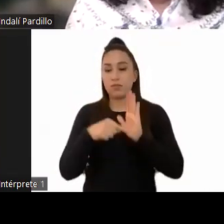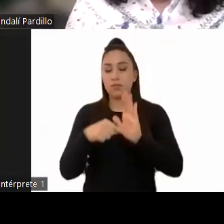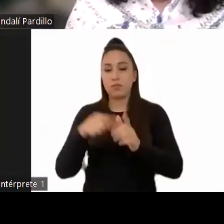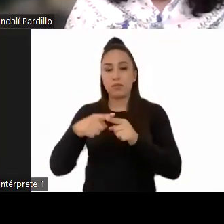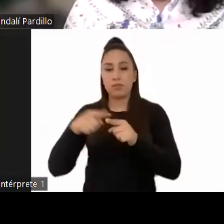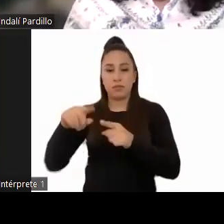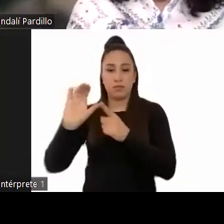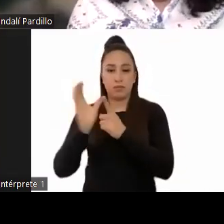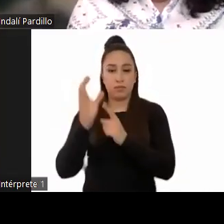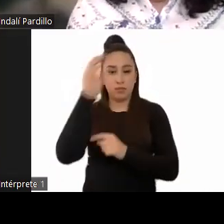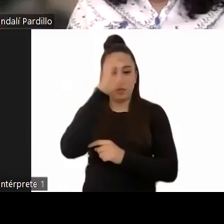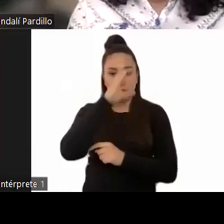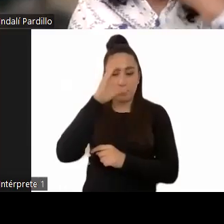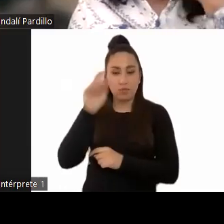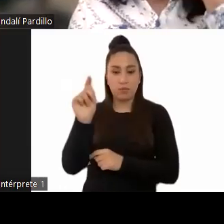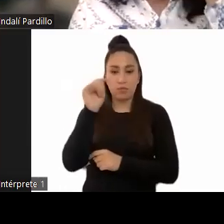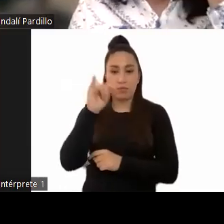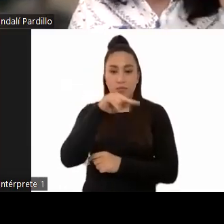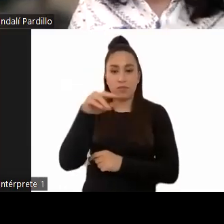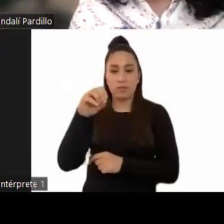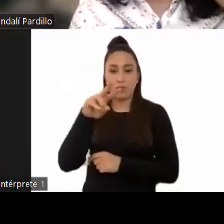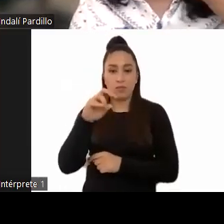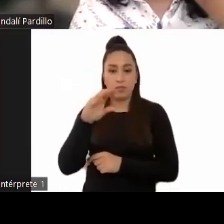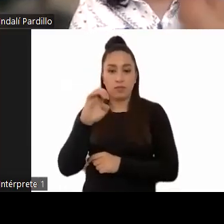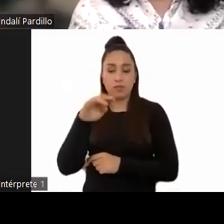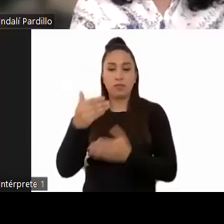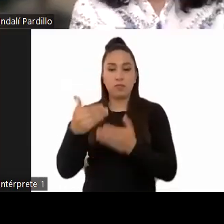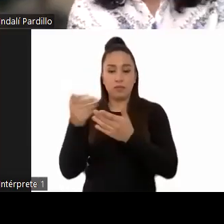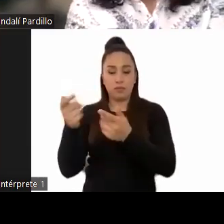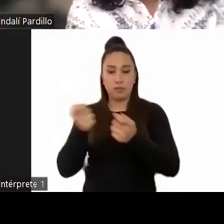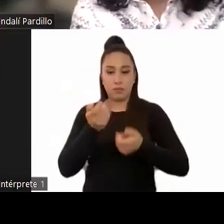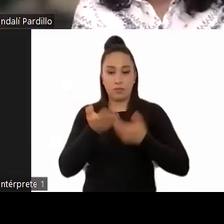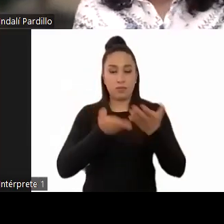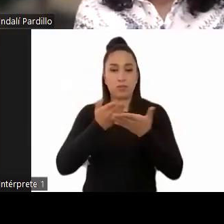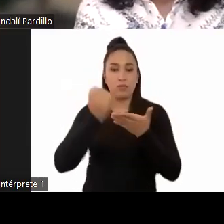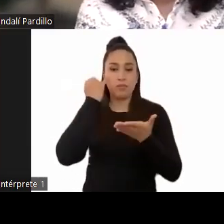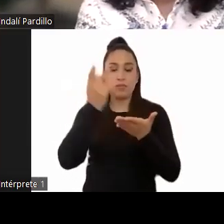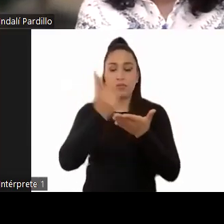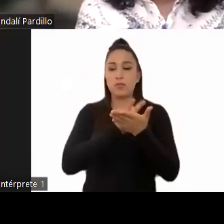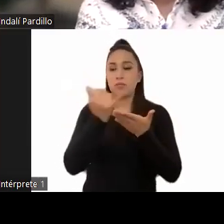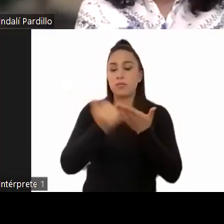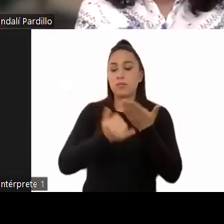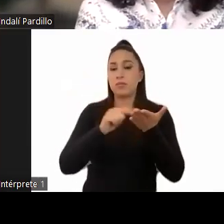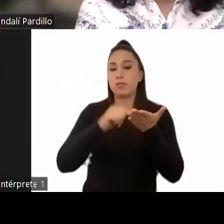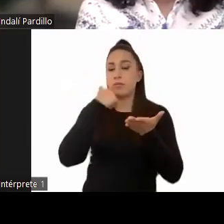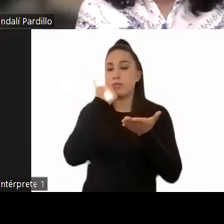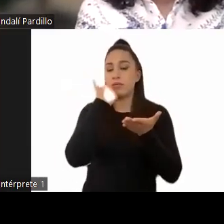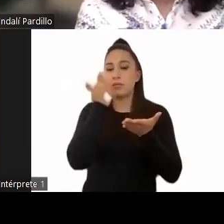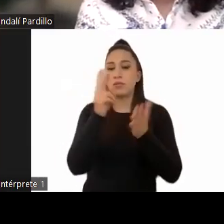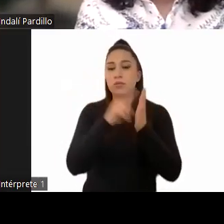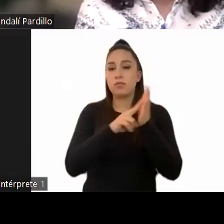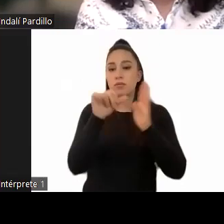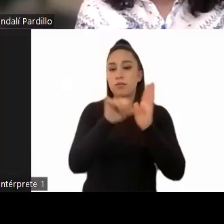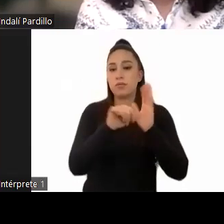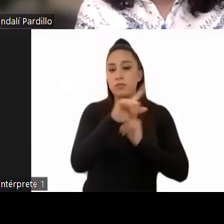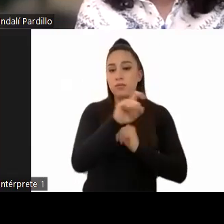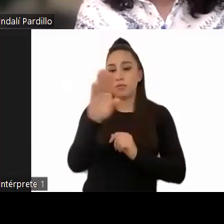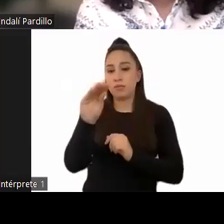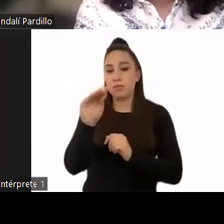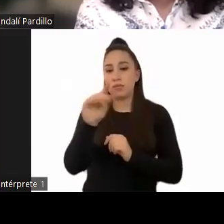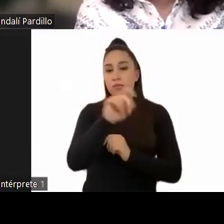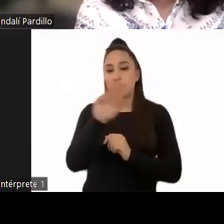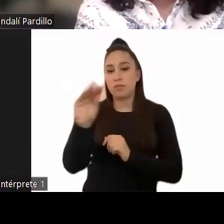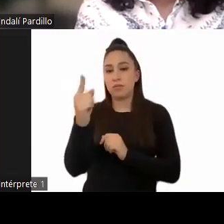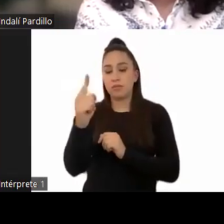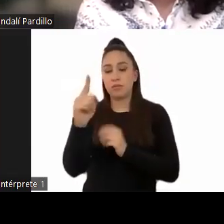e Innovación relativo a la iniciativa con proyecto de decreto por el que se reforman el artículo 190 y 191 de la